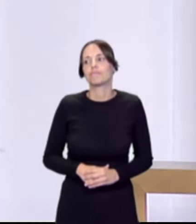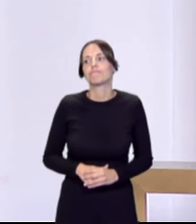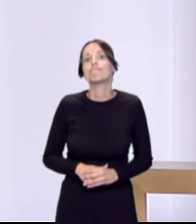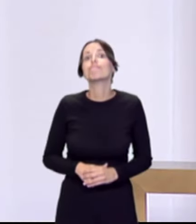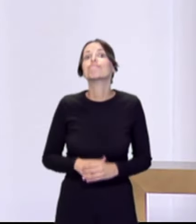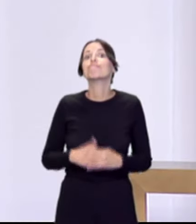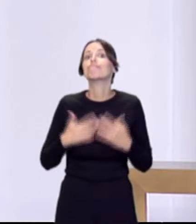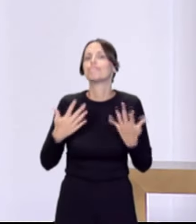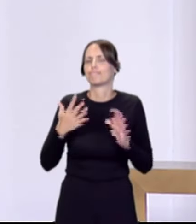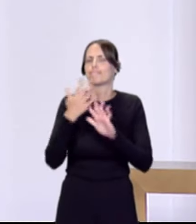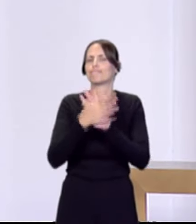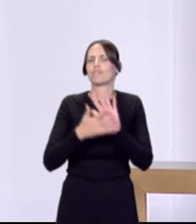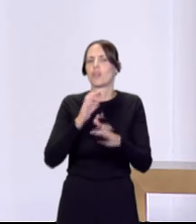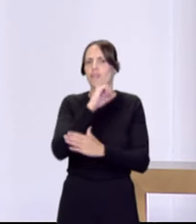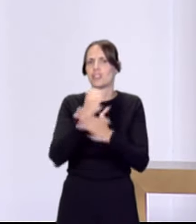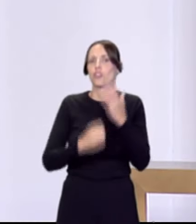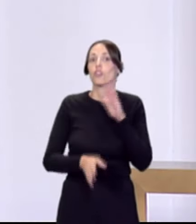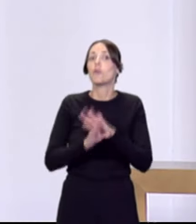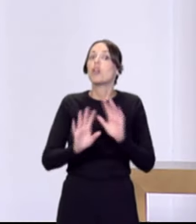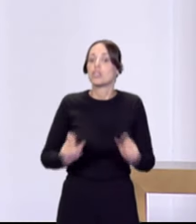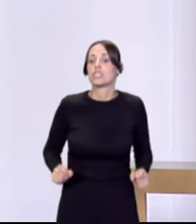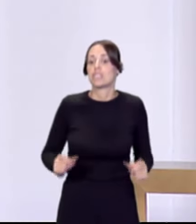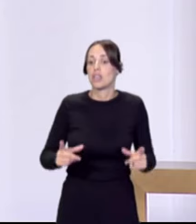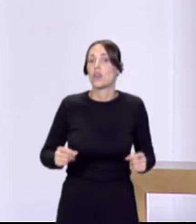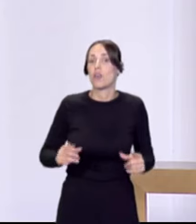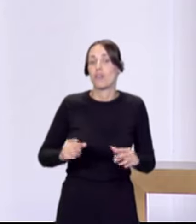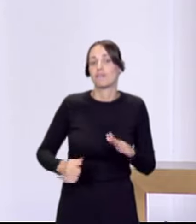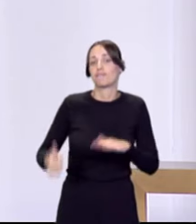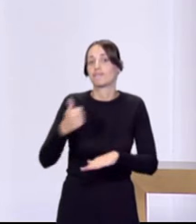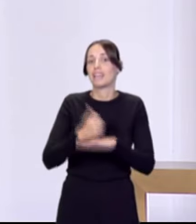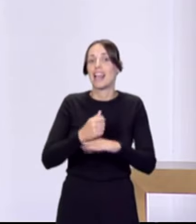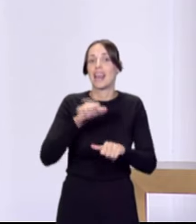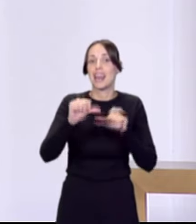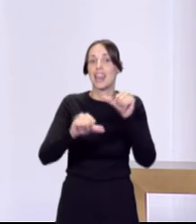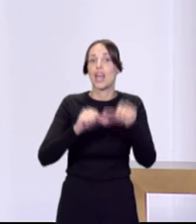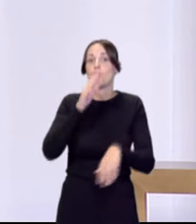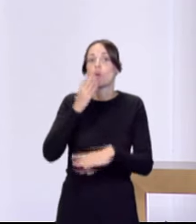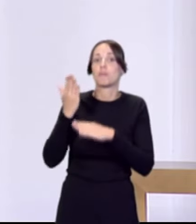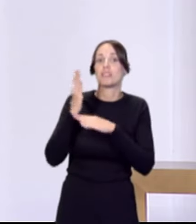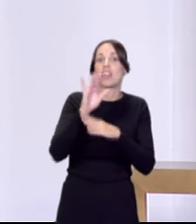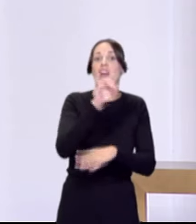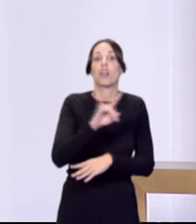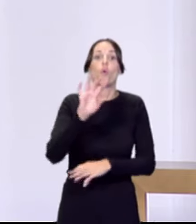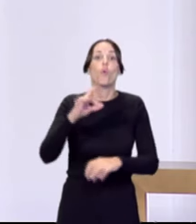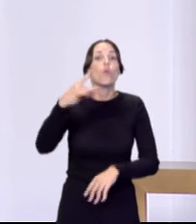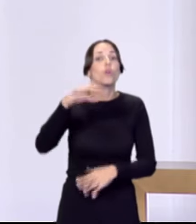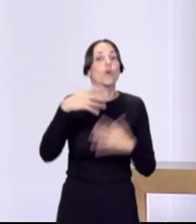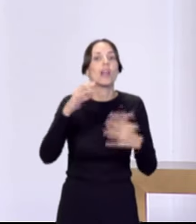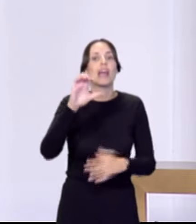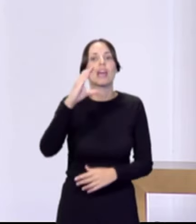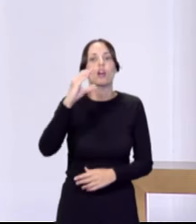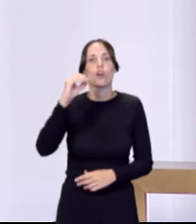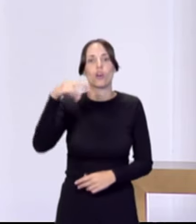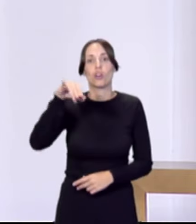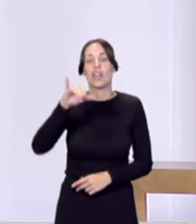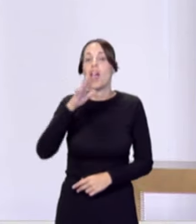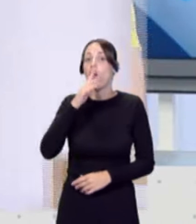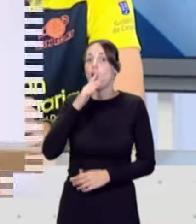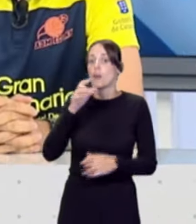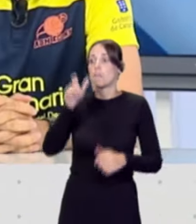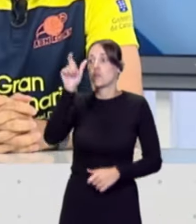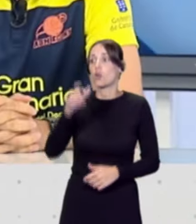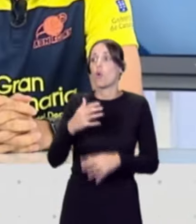Y seguimos hablándoles de baloncesto, arancilla de ruedas y de la Superliga, en la que el único representante canario es el Econi Gran Canaria. Con nosotros está uno de sus